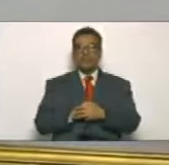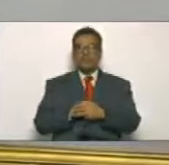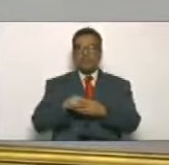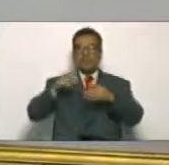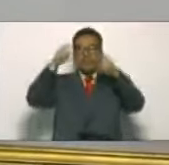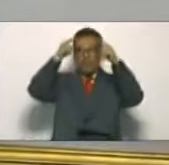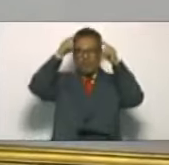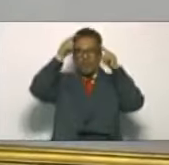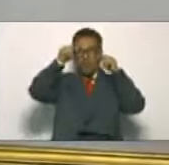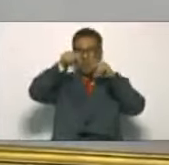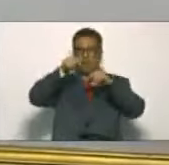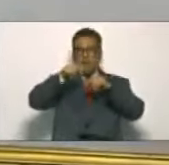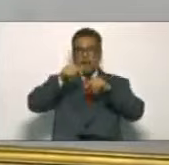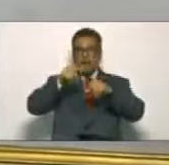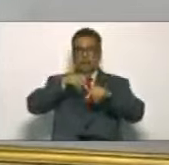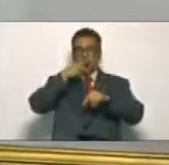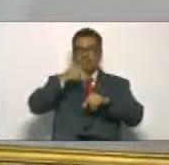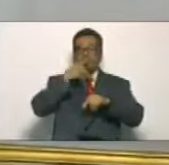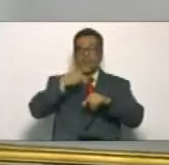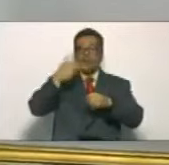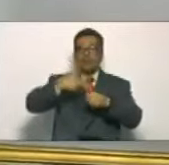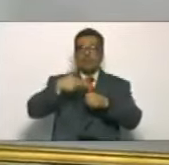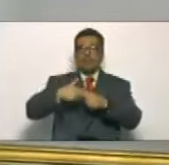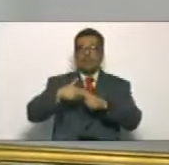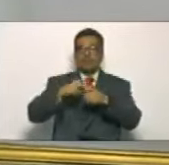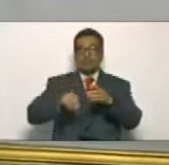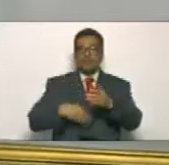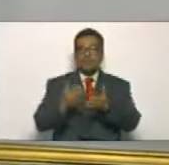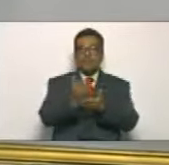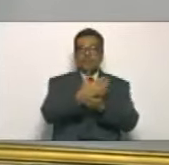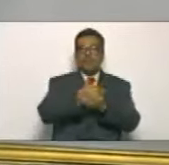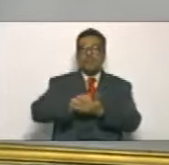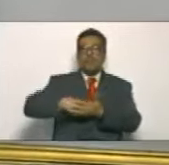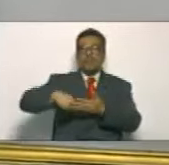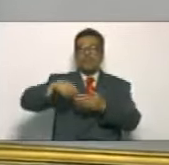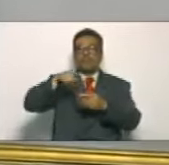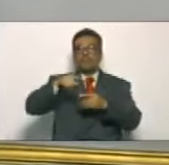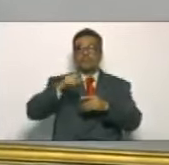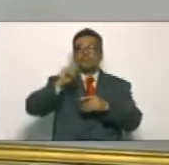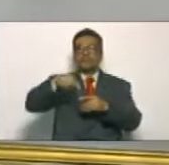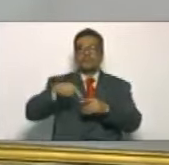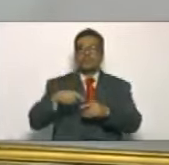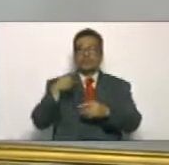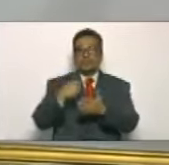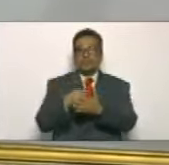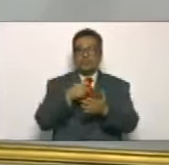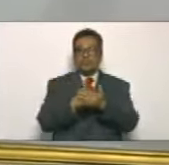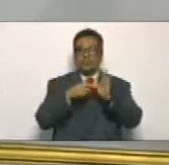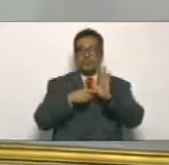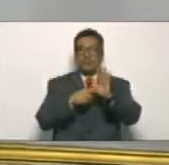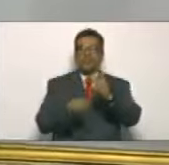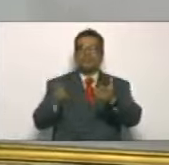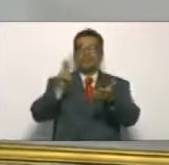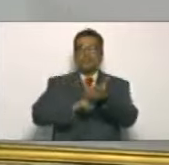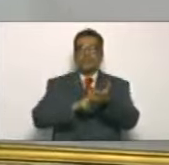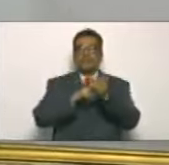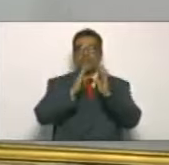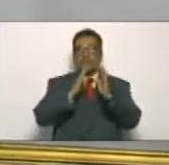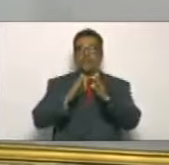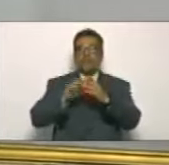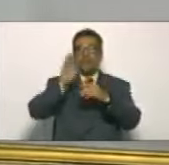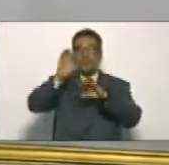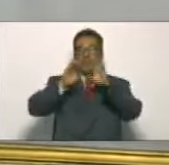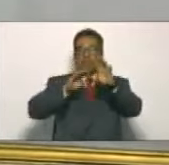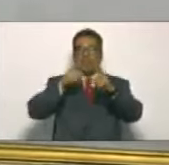Chávez, con su política petrolera, que recuperó los precios de petróleo y además puso en la palestra de nuevo a la Organización de